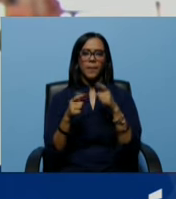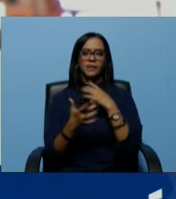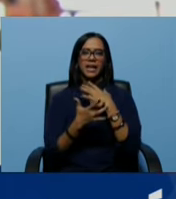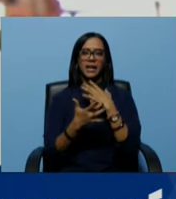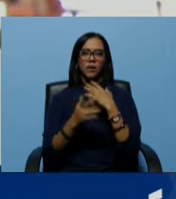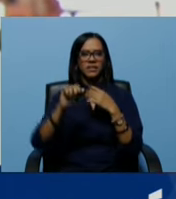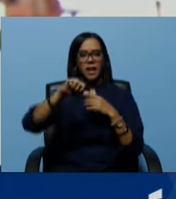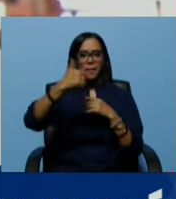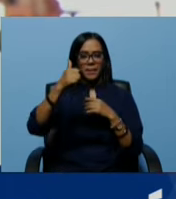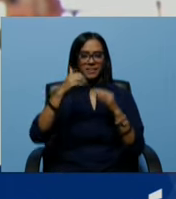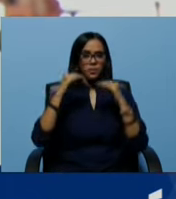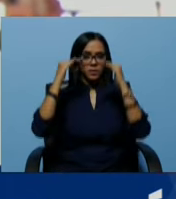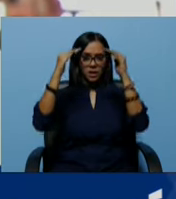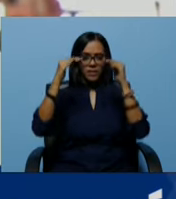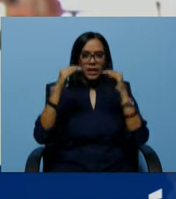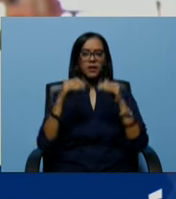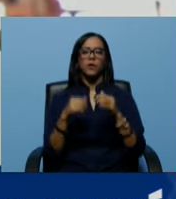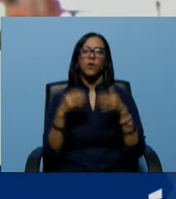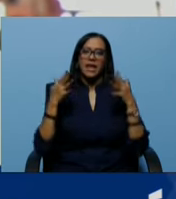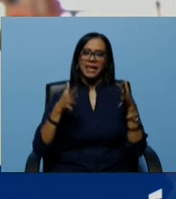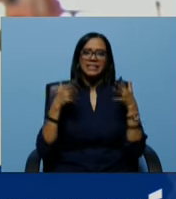máximo nivel con asesores